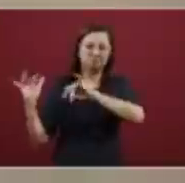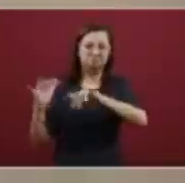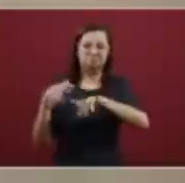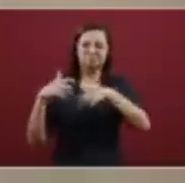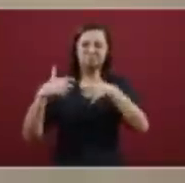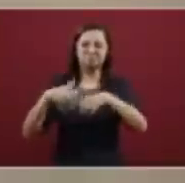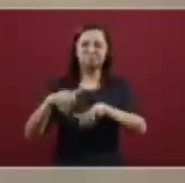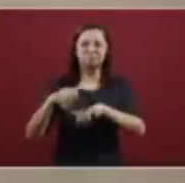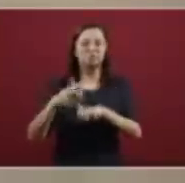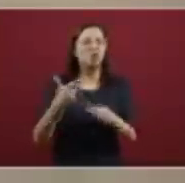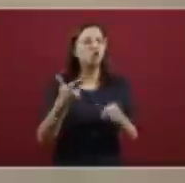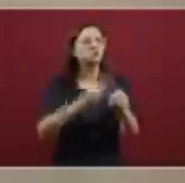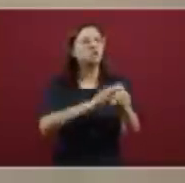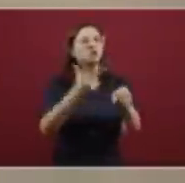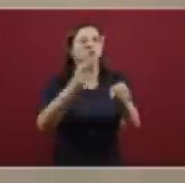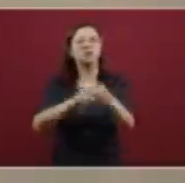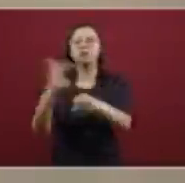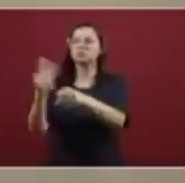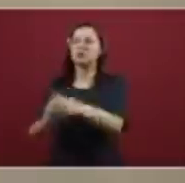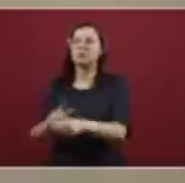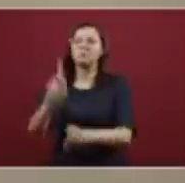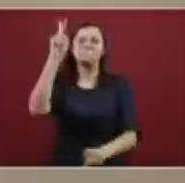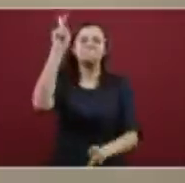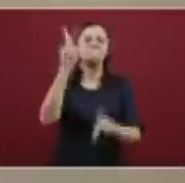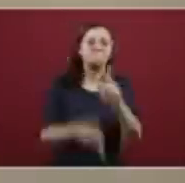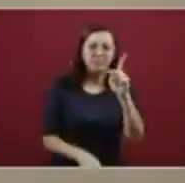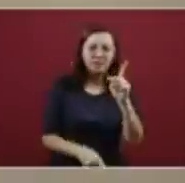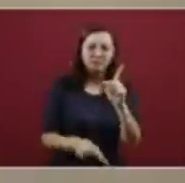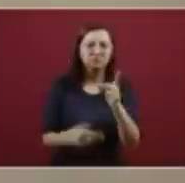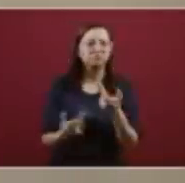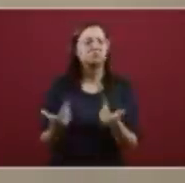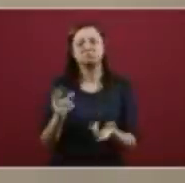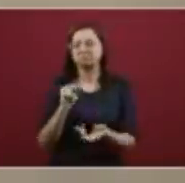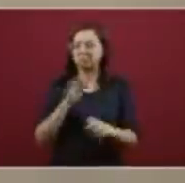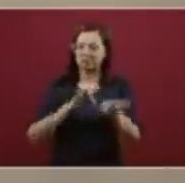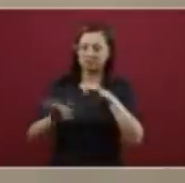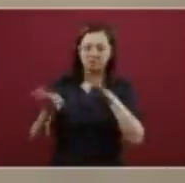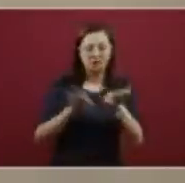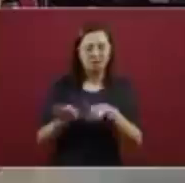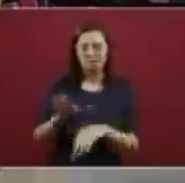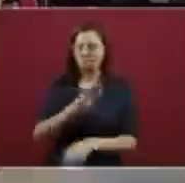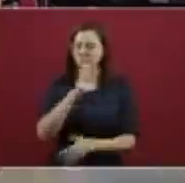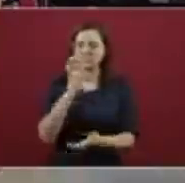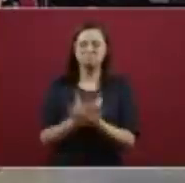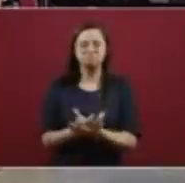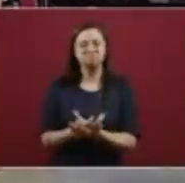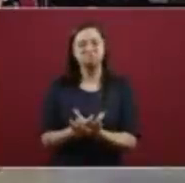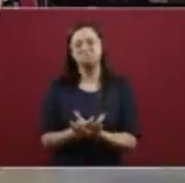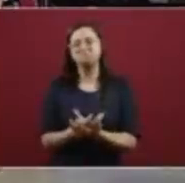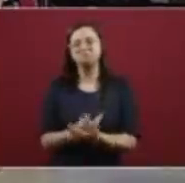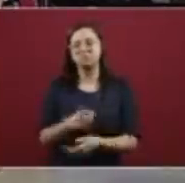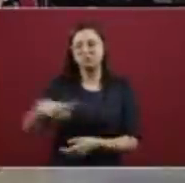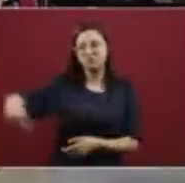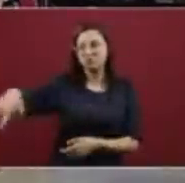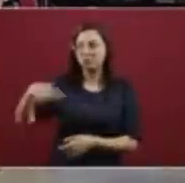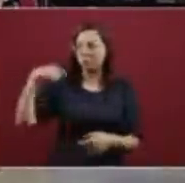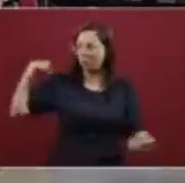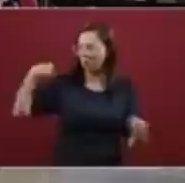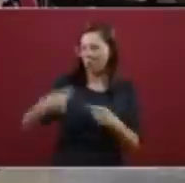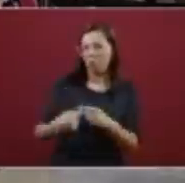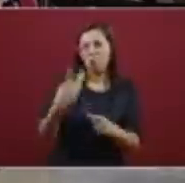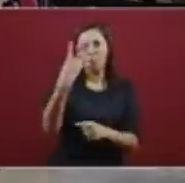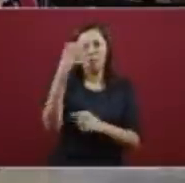4 meses. Yo creo que los médicos merecen su pago, presidente, si lo van a hacer, porque además de que